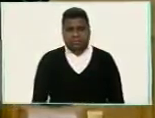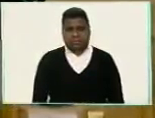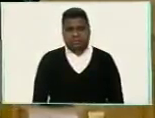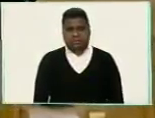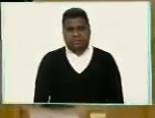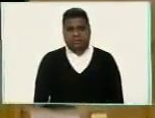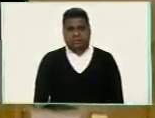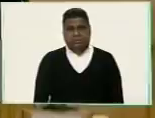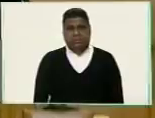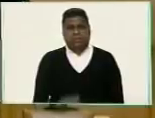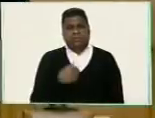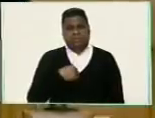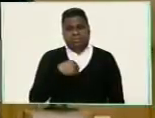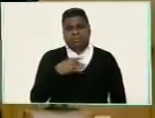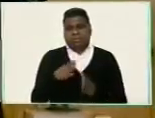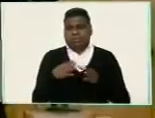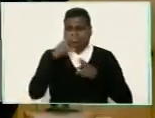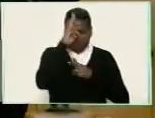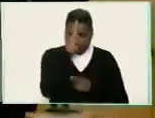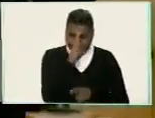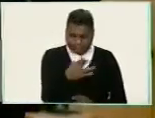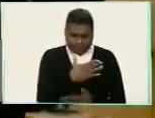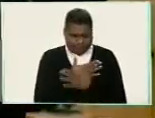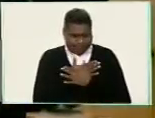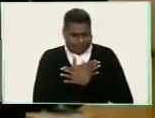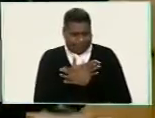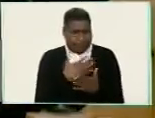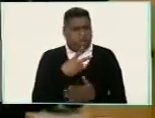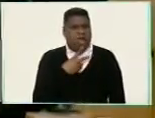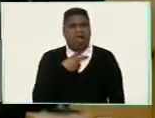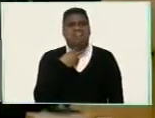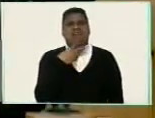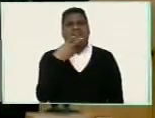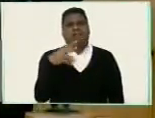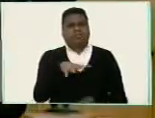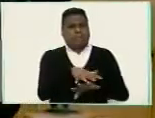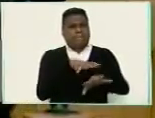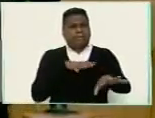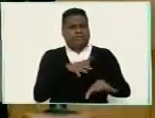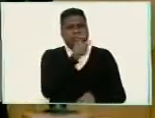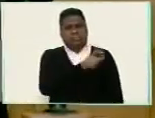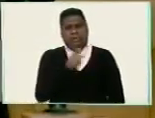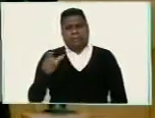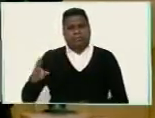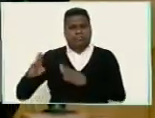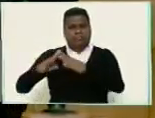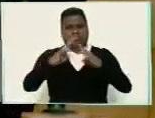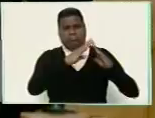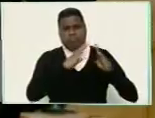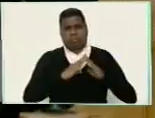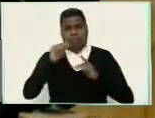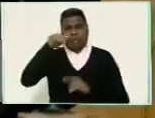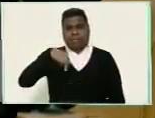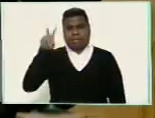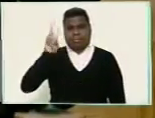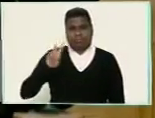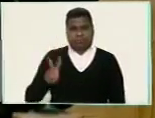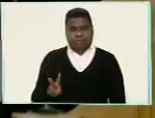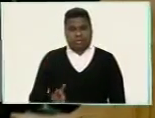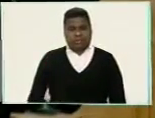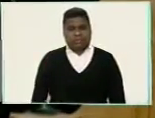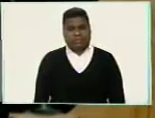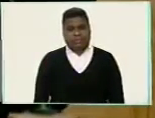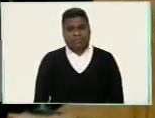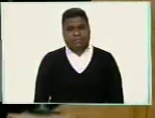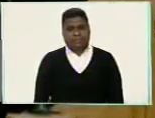Es para mí un gran honor ser hoy la voz de los millones de comuneras y comuneros del país,